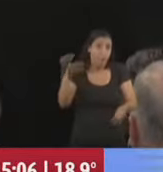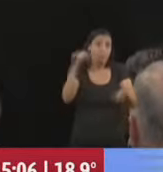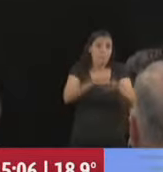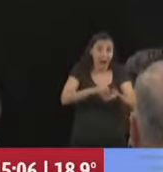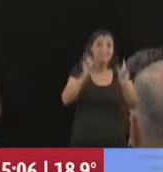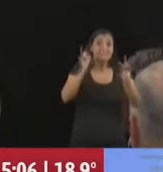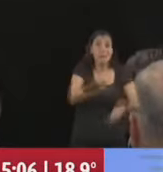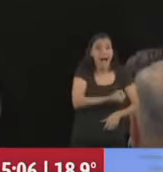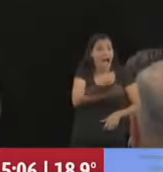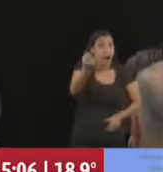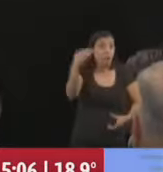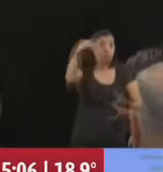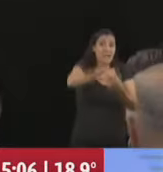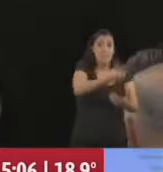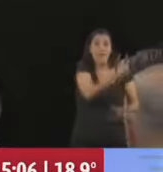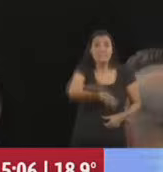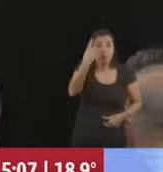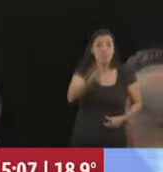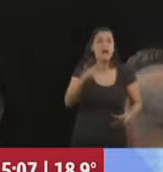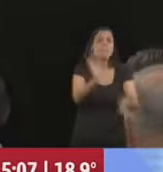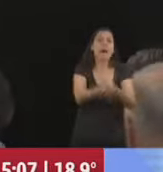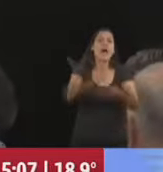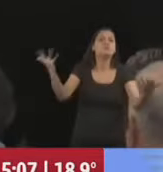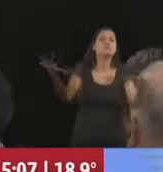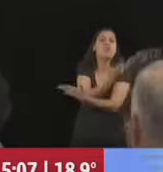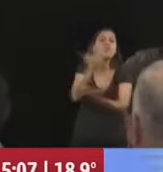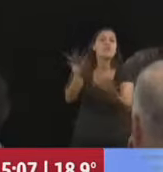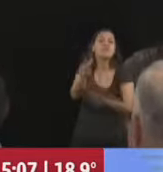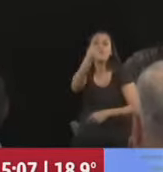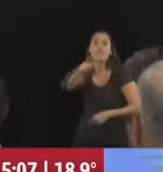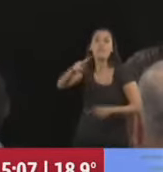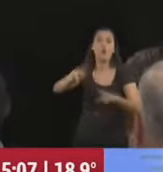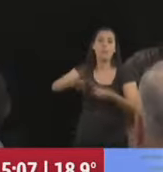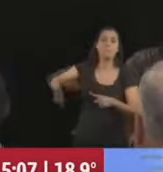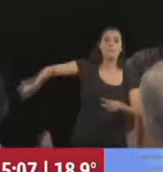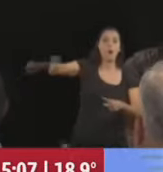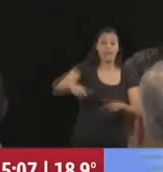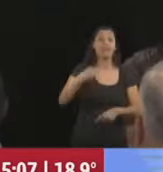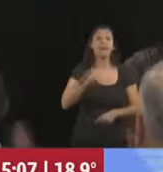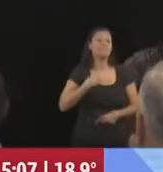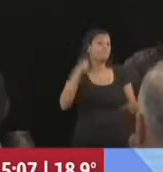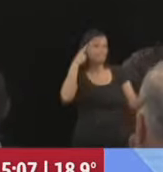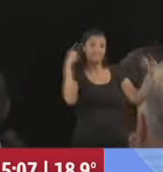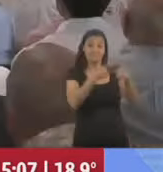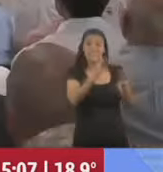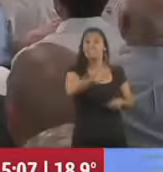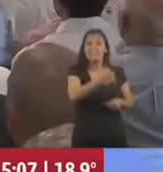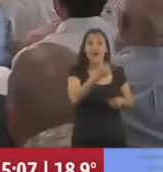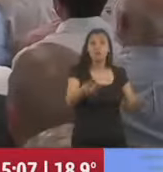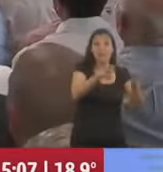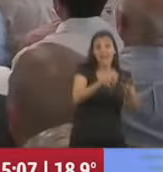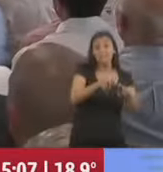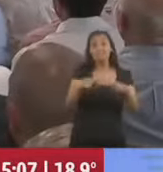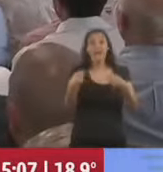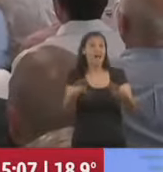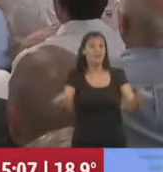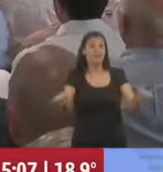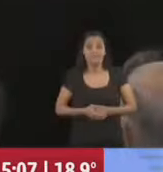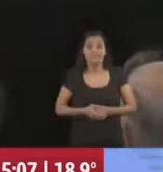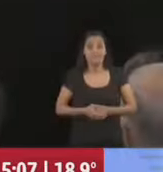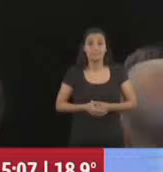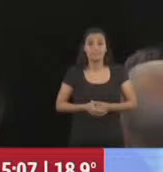pero particularmente al Gobierno Nacional, comenzar a gestionar y comenzar a gestionar inversiones que entendemos que tienen que